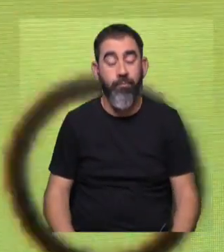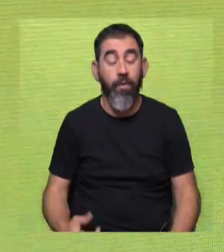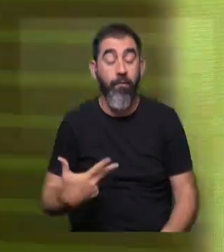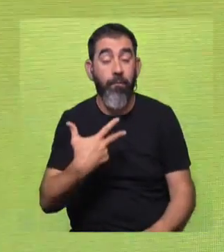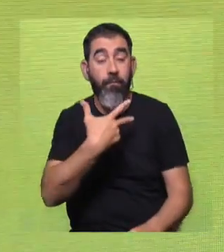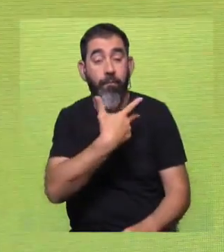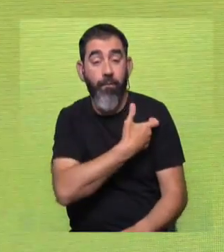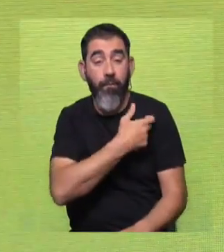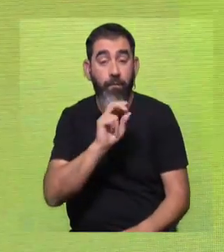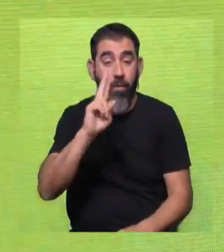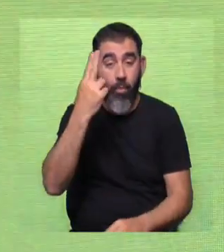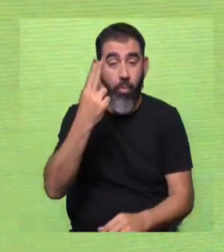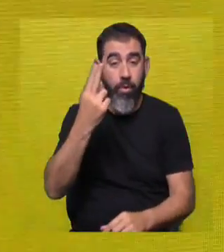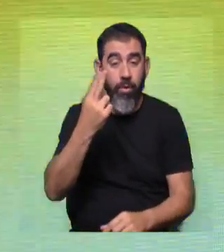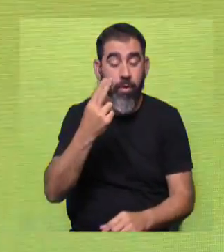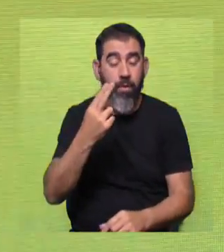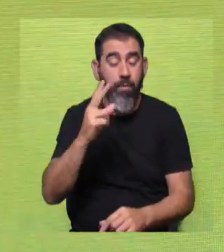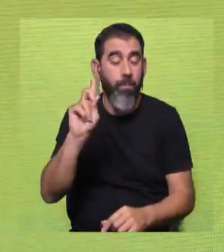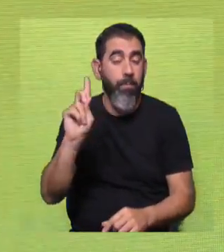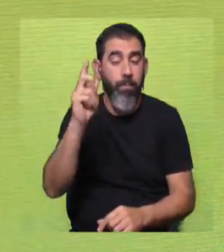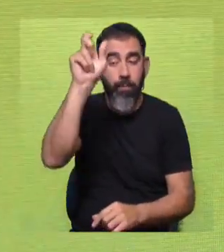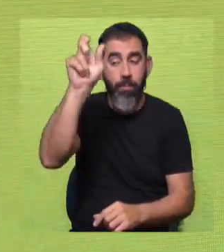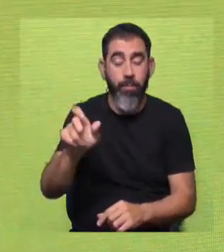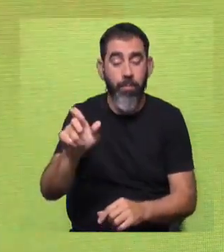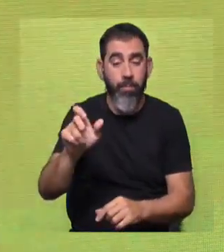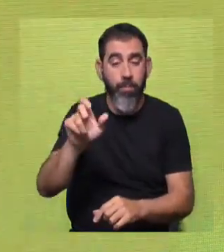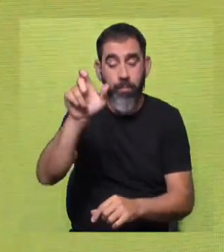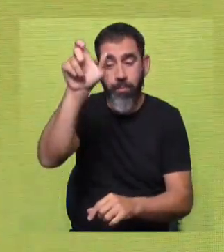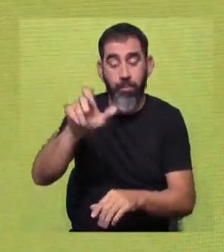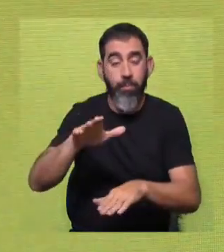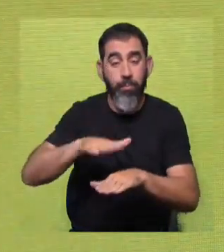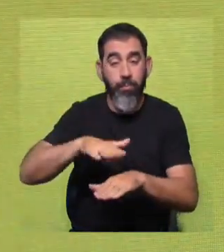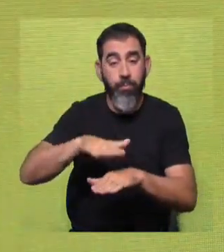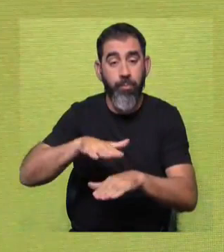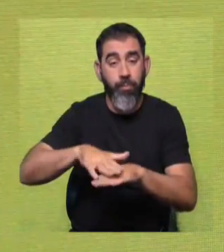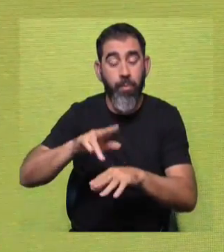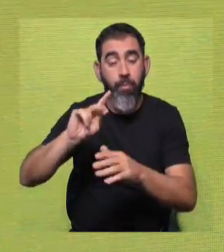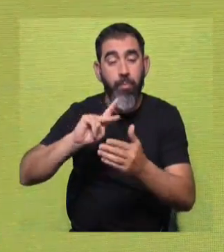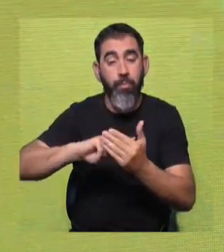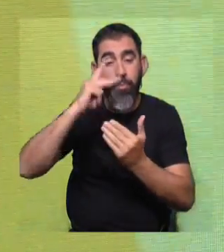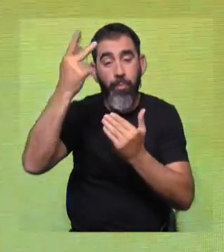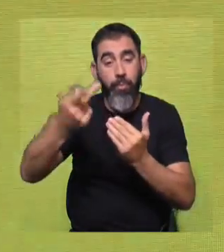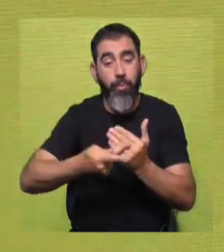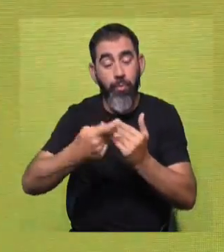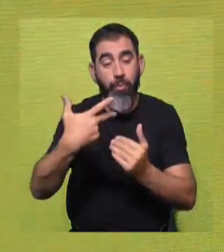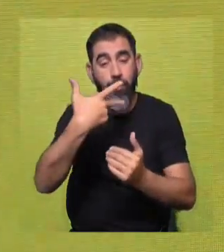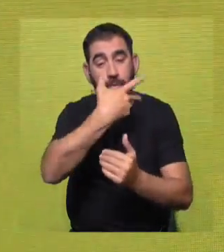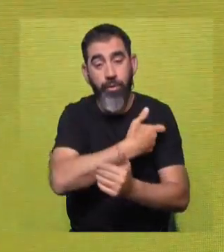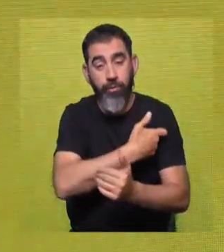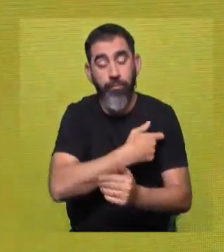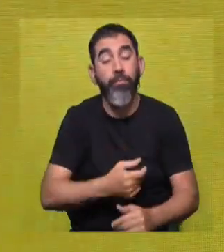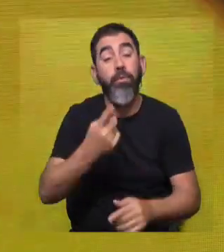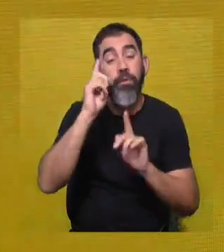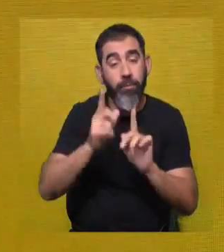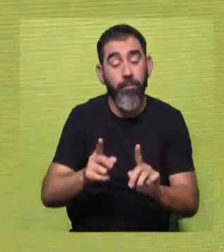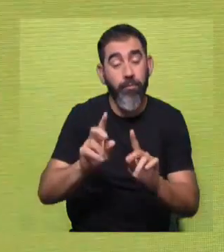en Uruguay hay prácticamente una voz que en primer lugar surge porque está al frente de los principales proyectos, de eso vamos a hablar ahora, pero que también